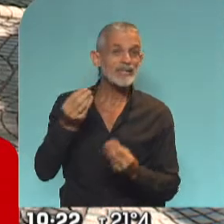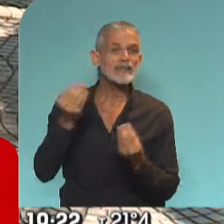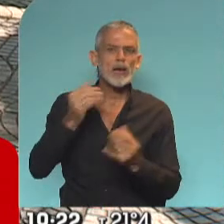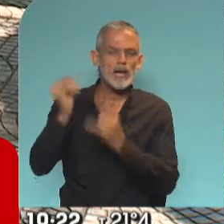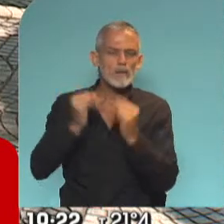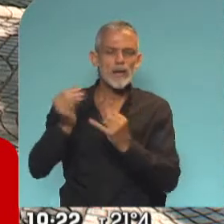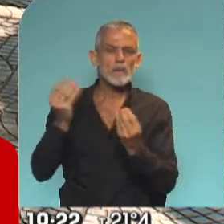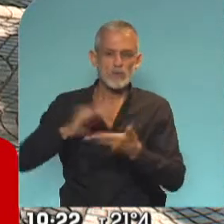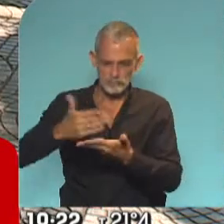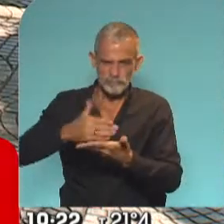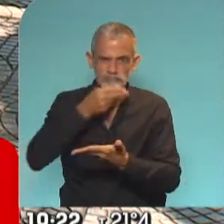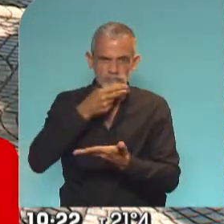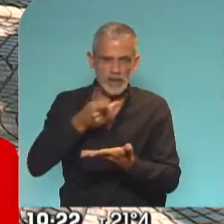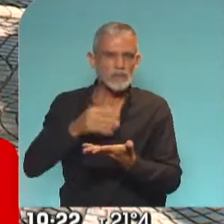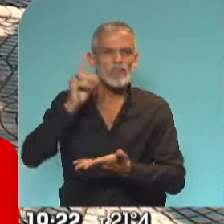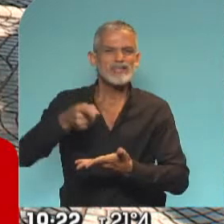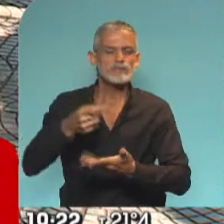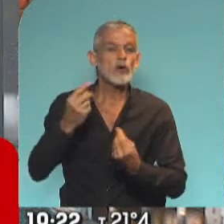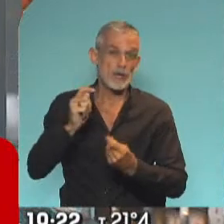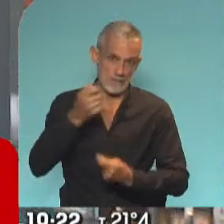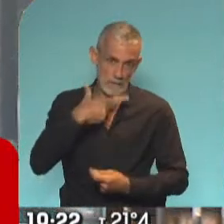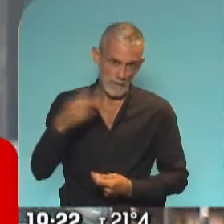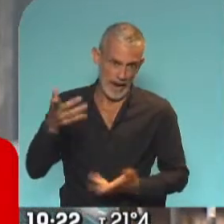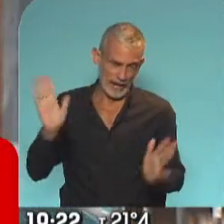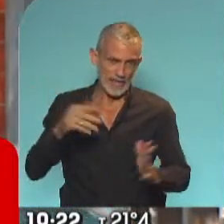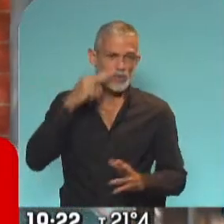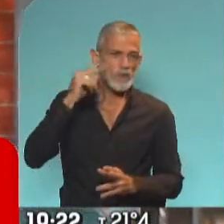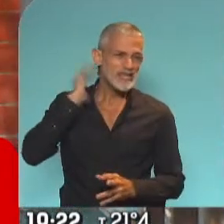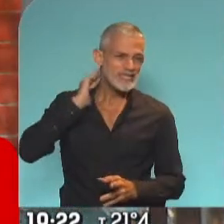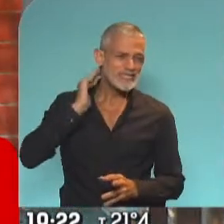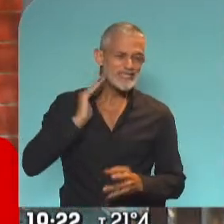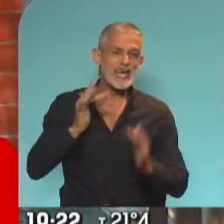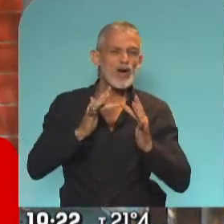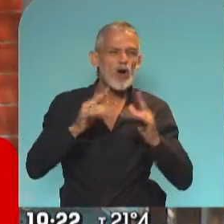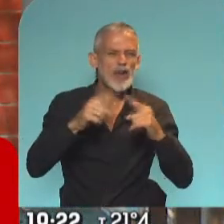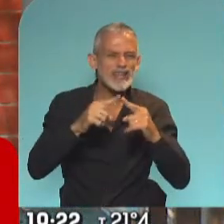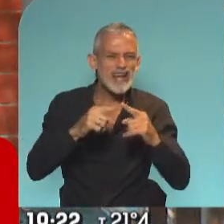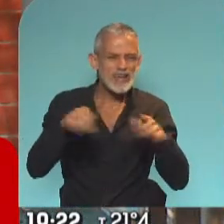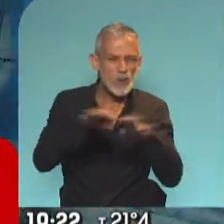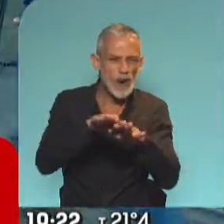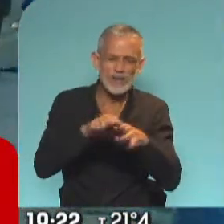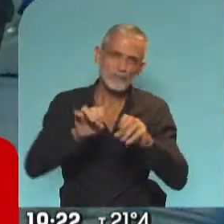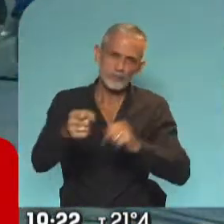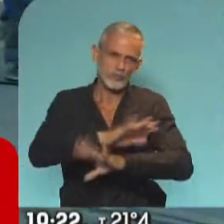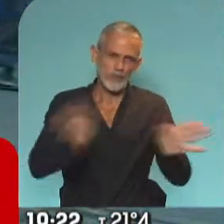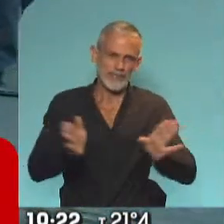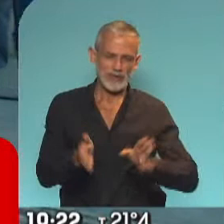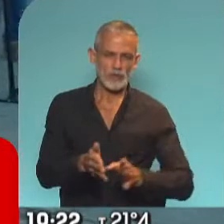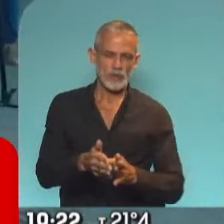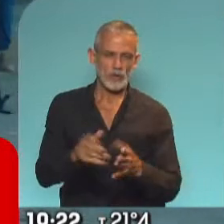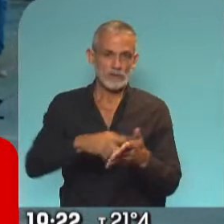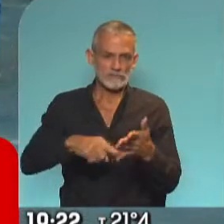no tuvieron computadoras por decisión de su gobierno, que interrumpió en el 2016 Conectar Igualdad. Y también explicar por qué su